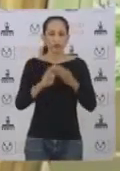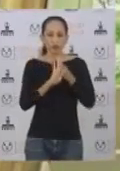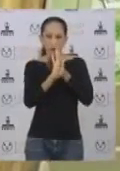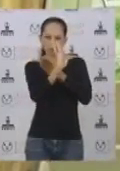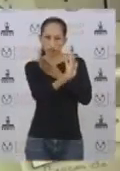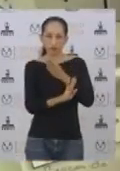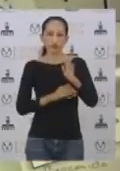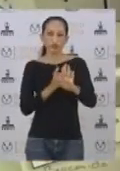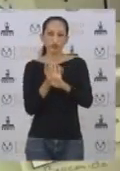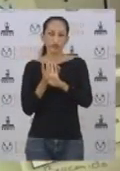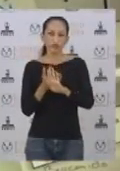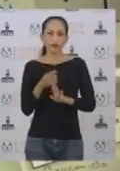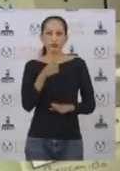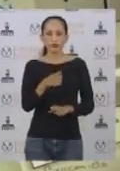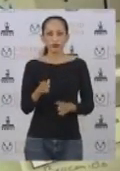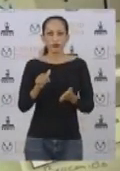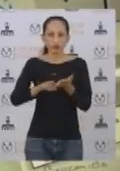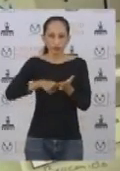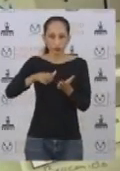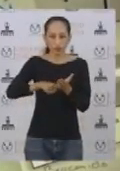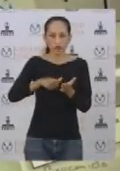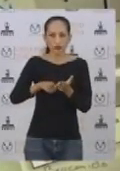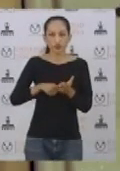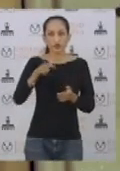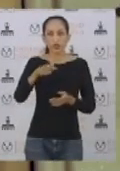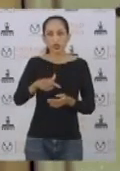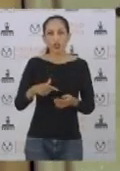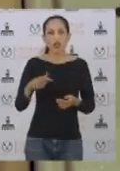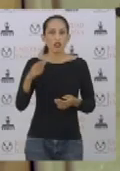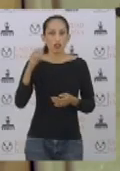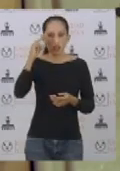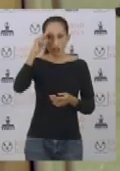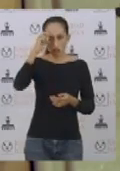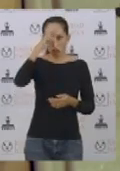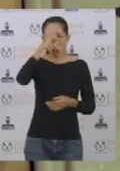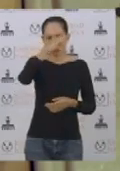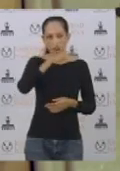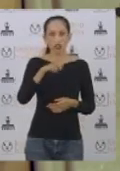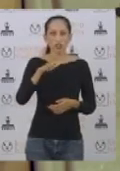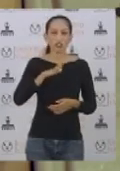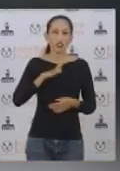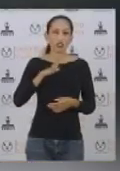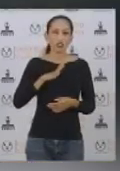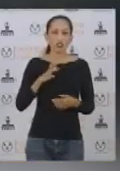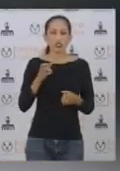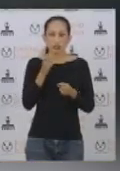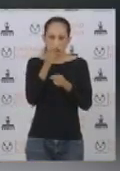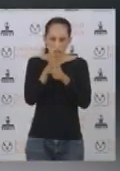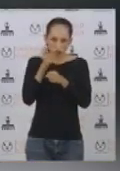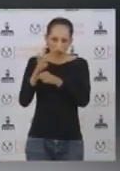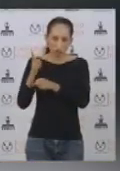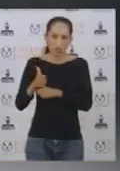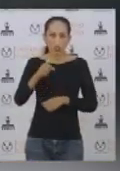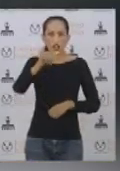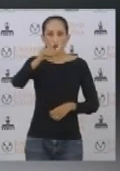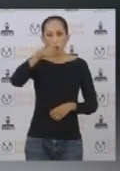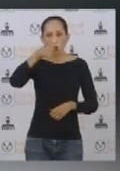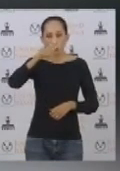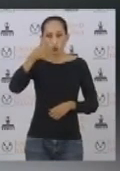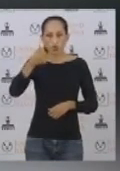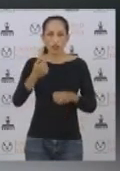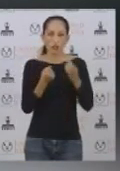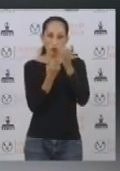aguacate, un producto importante para el estado de Nayarit. Como parte de su investigación, identificó cerca de 11 especies que no